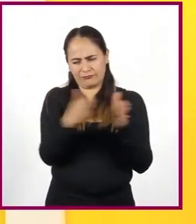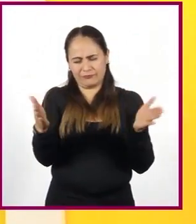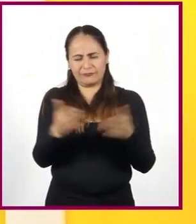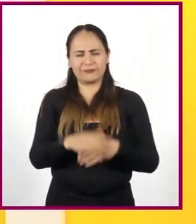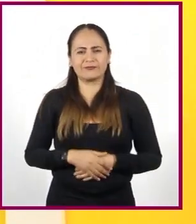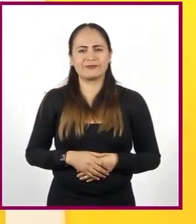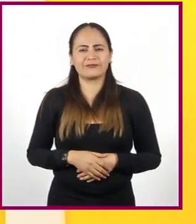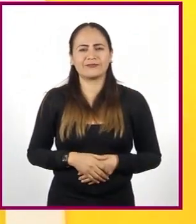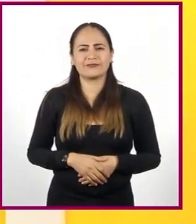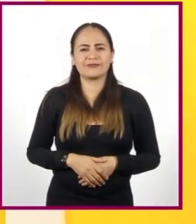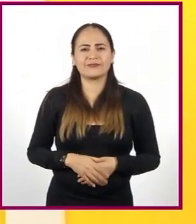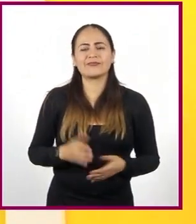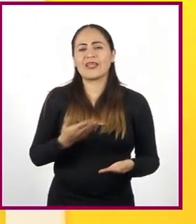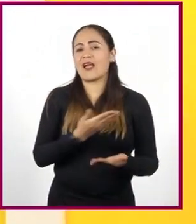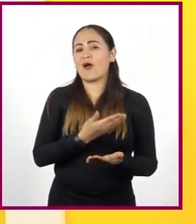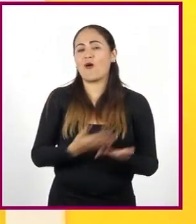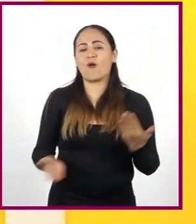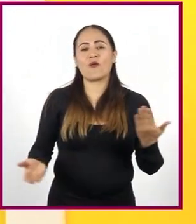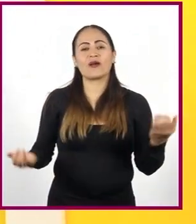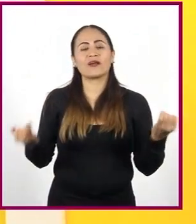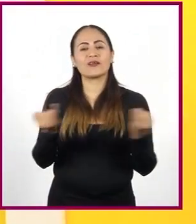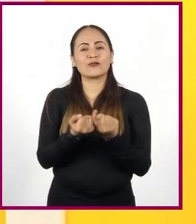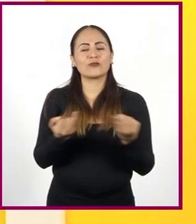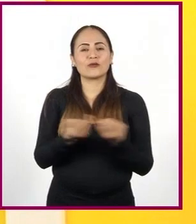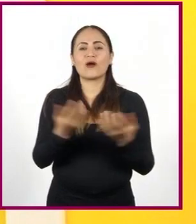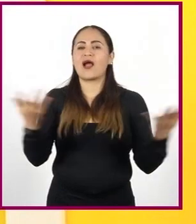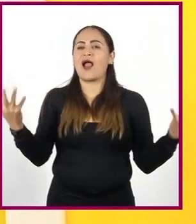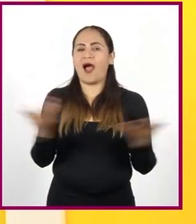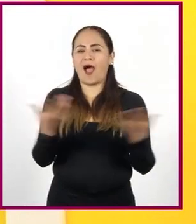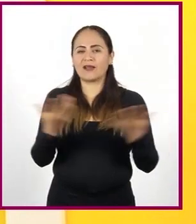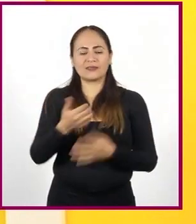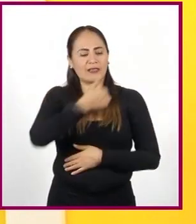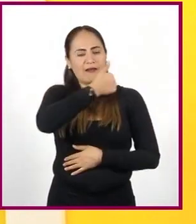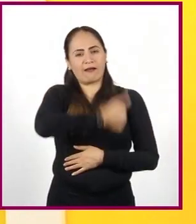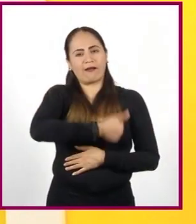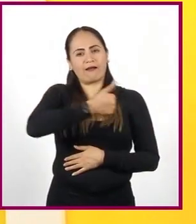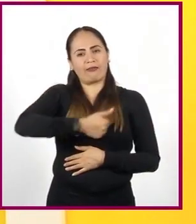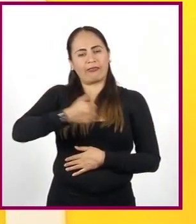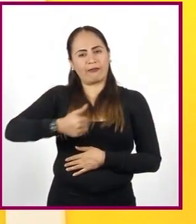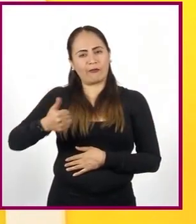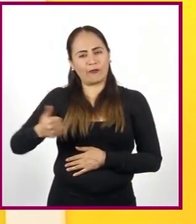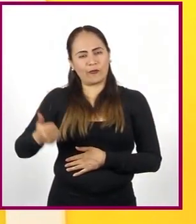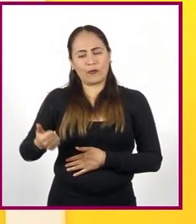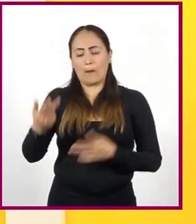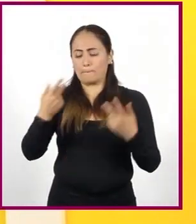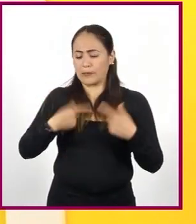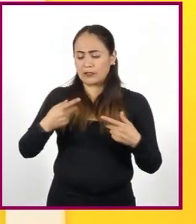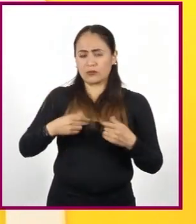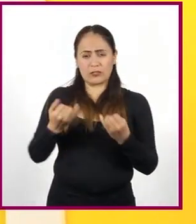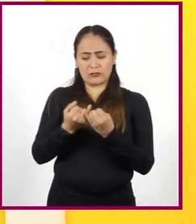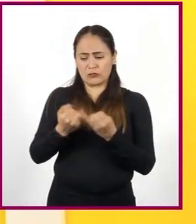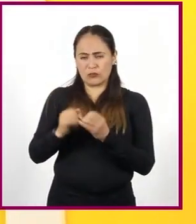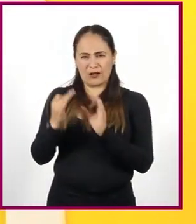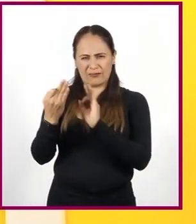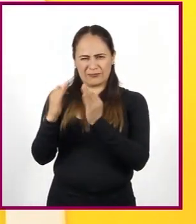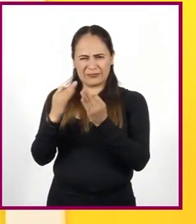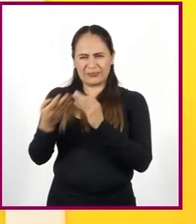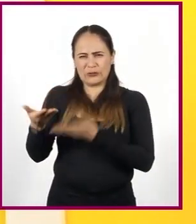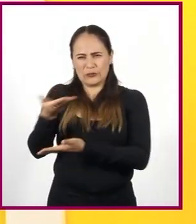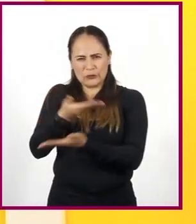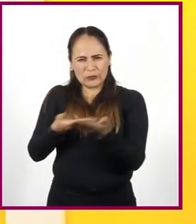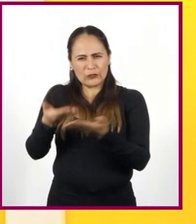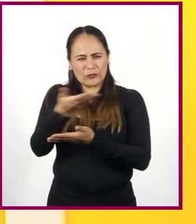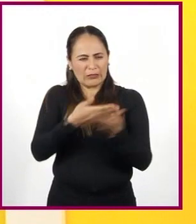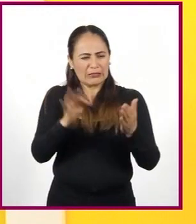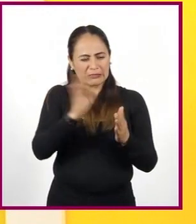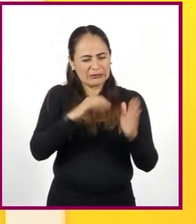igual forma, es importante llevar a cabo acciones a nivel personal y con las personas con las que convivimos para transformar